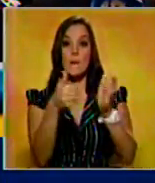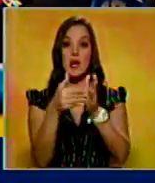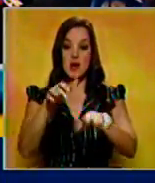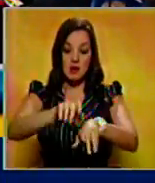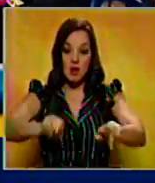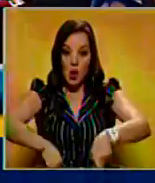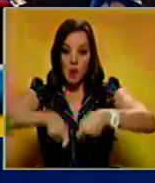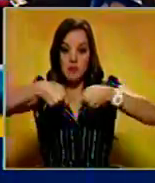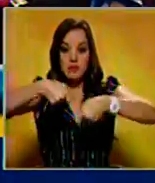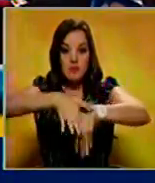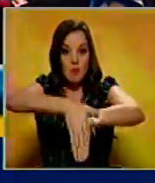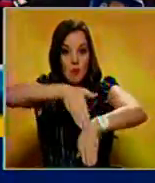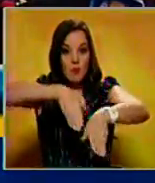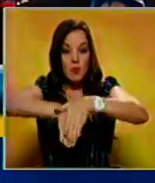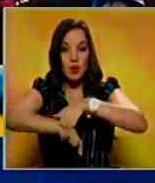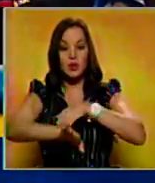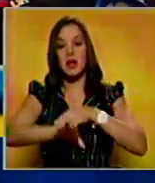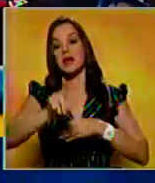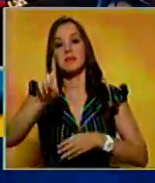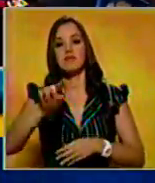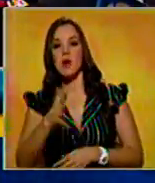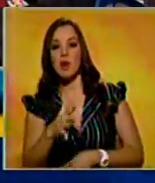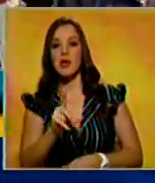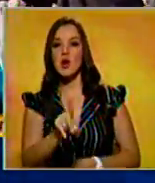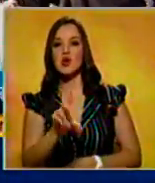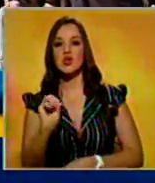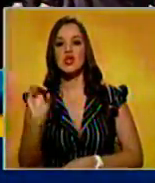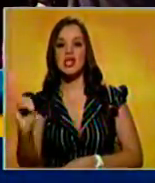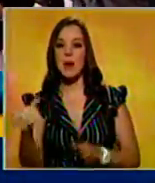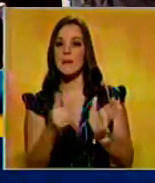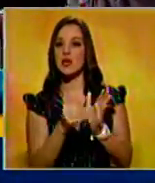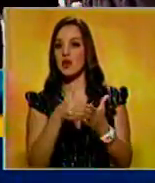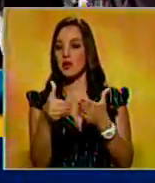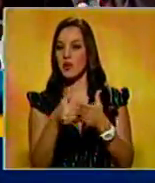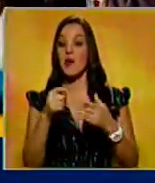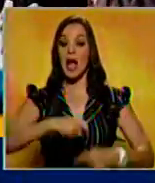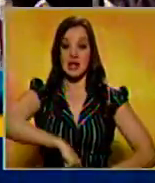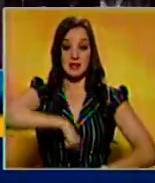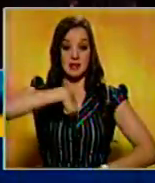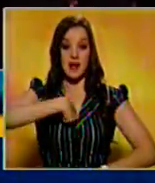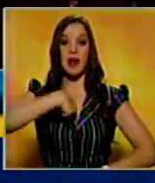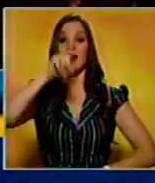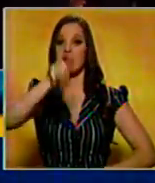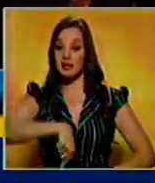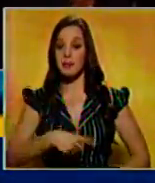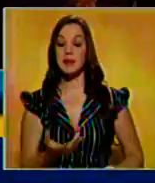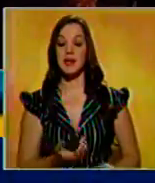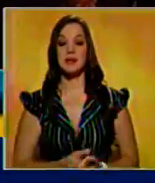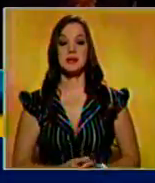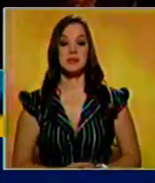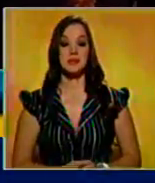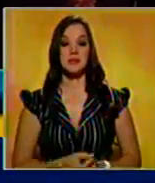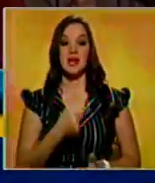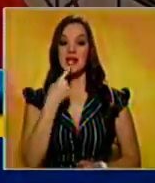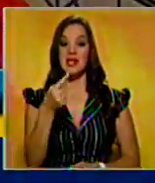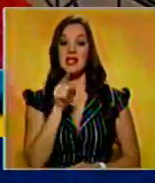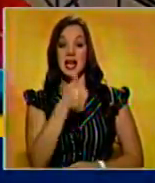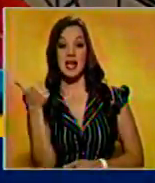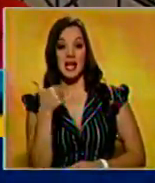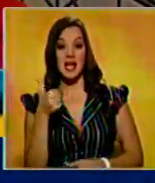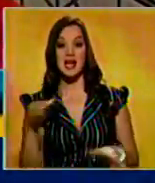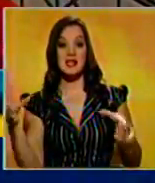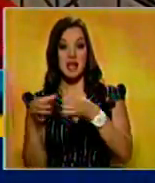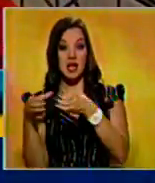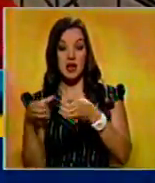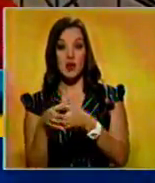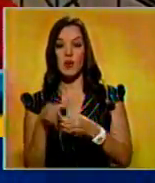una inversión que ronda los 100 millones de bolívares. Las autoridades bomberiles del Distrito Capital afirmaron que ese cuerpo trabaja para